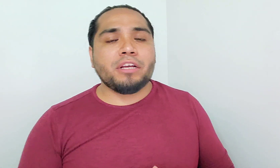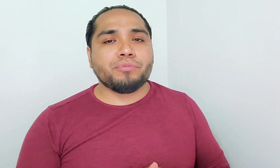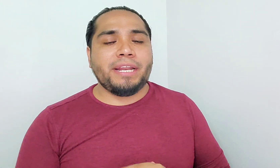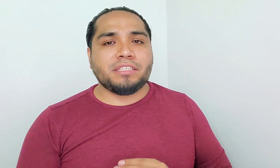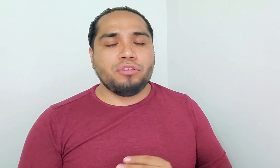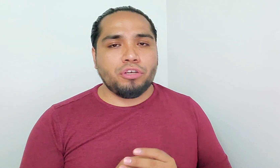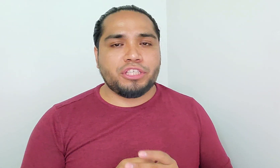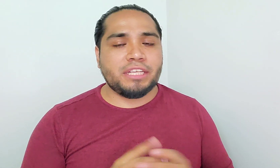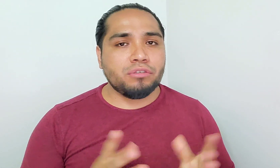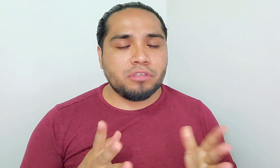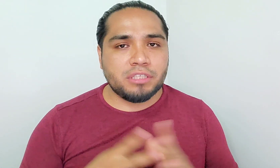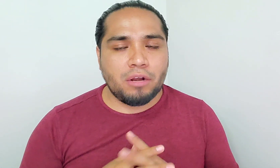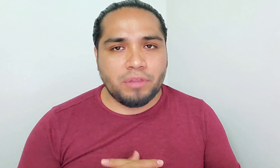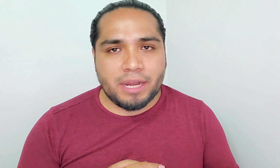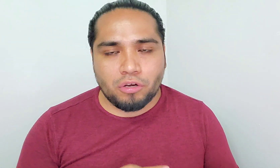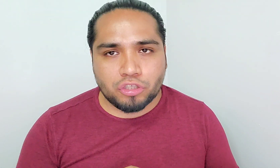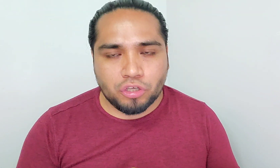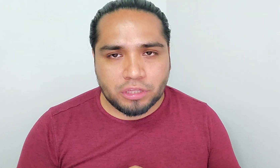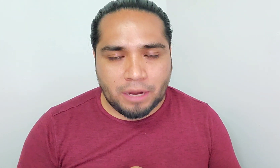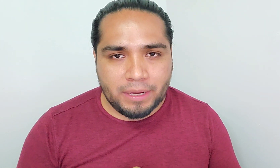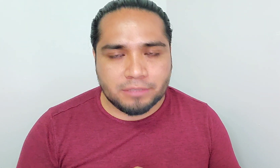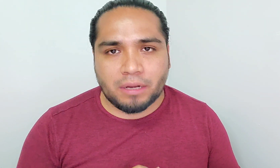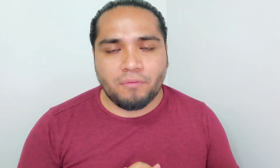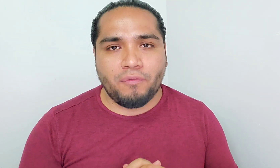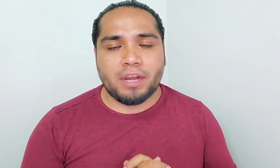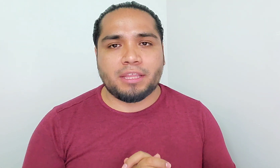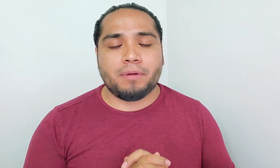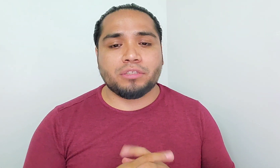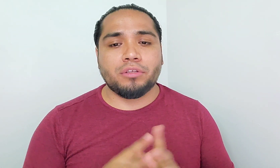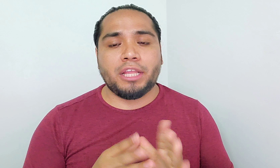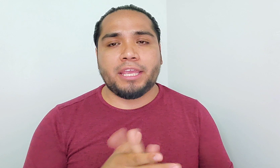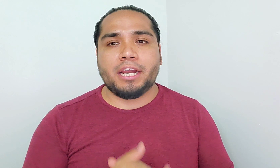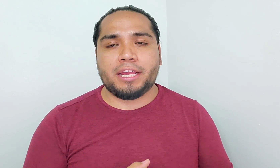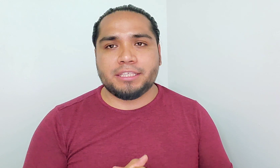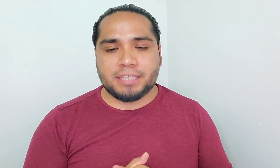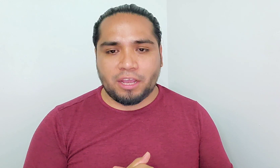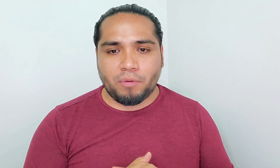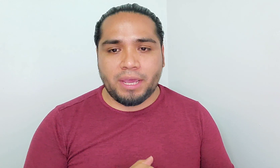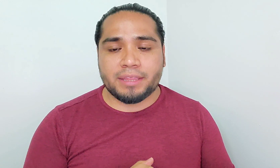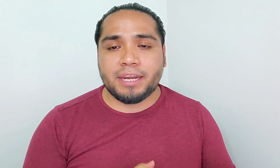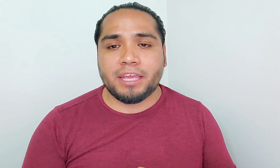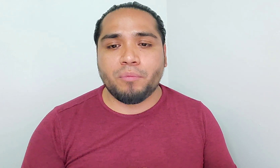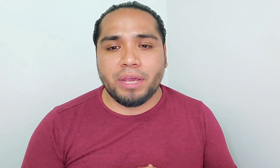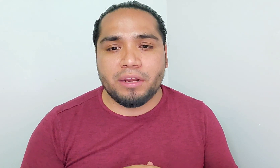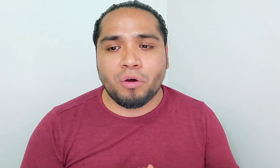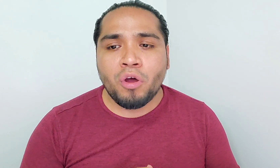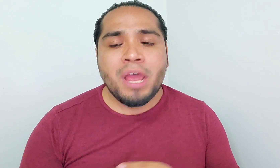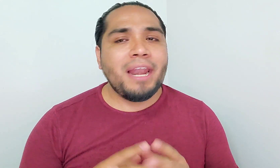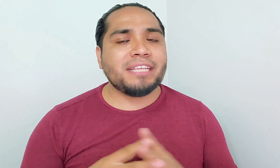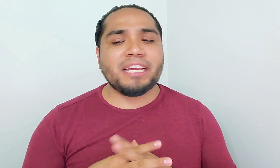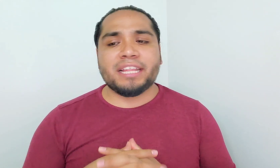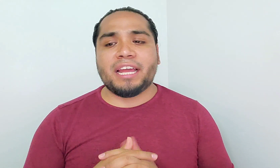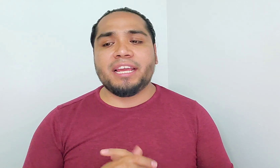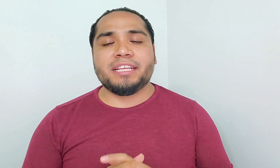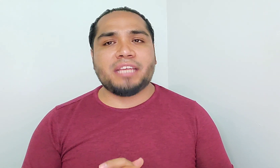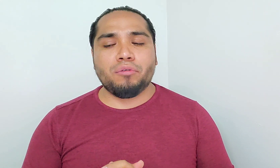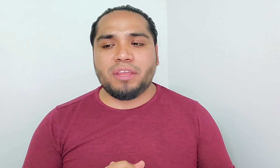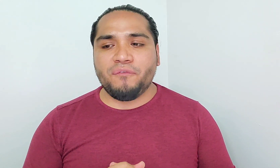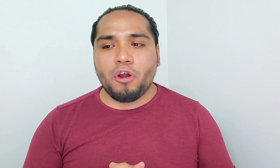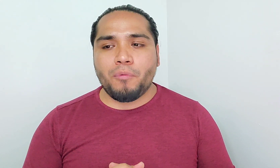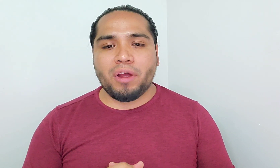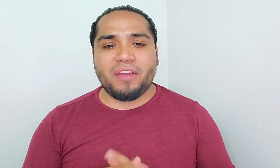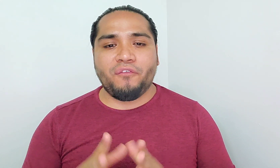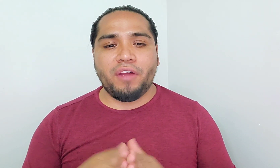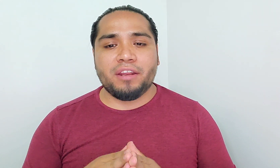Hola, ¿qué tal amigos? Buenas noches, gusto en saludarlos otra vez, les mando un fuerte abrazo donde quiera que se encuentren y bueno, la Secretaría de